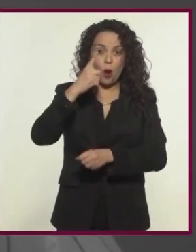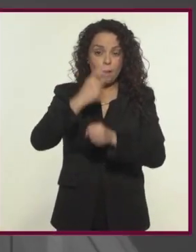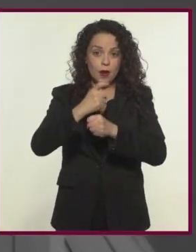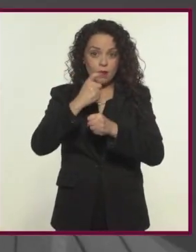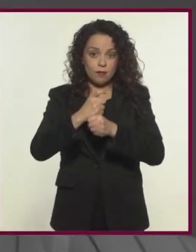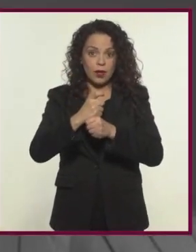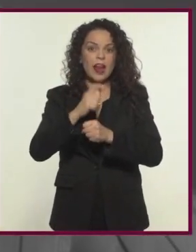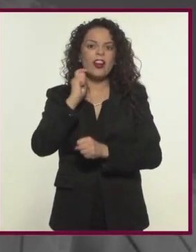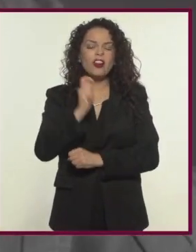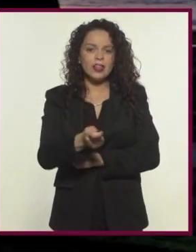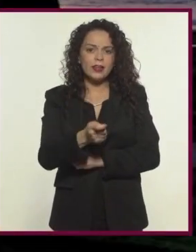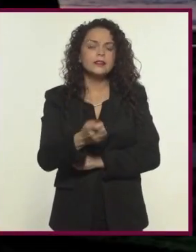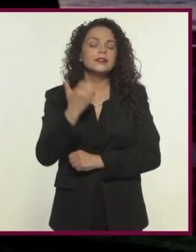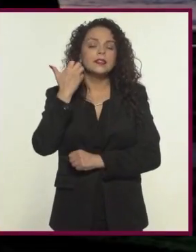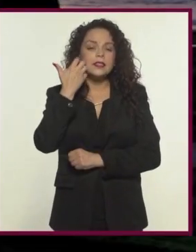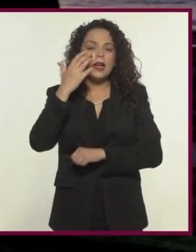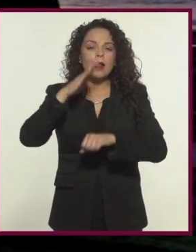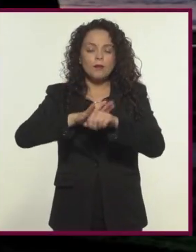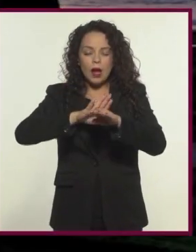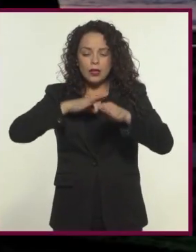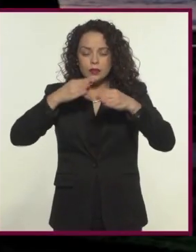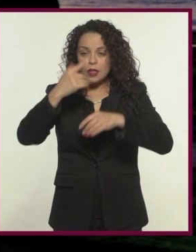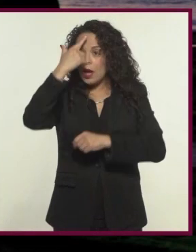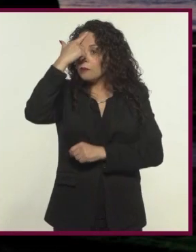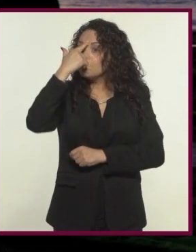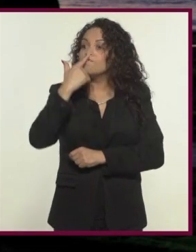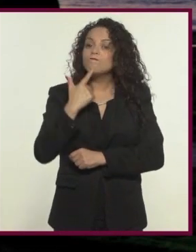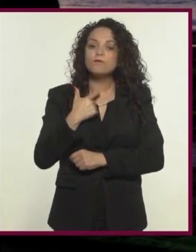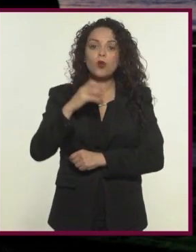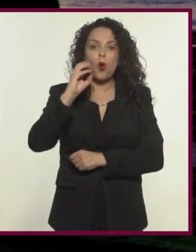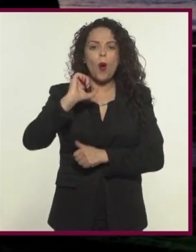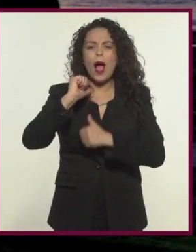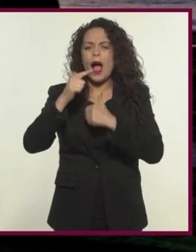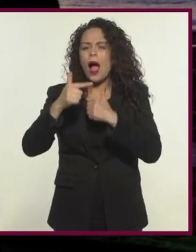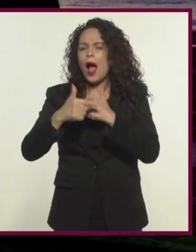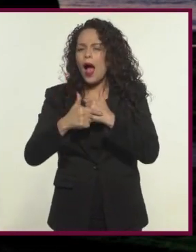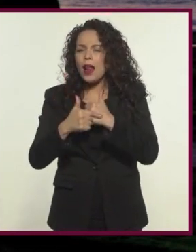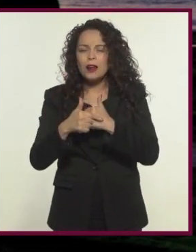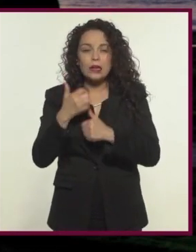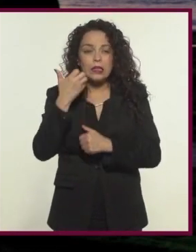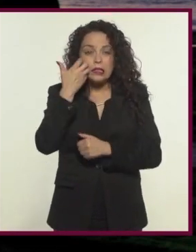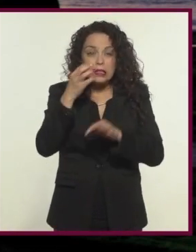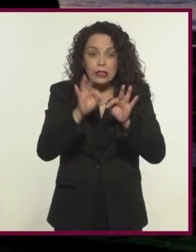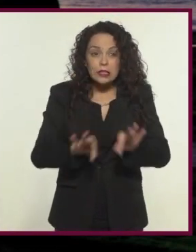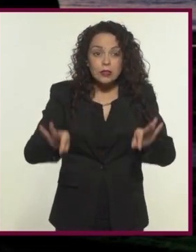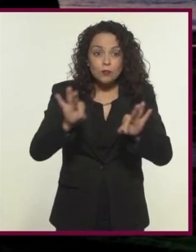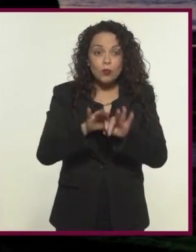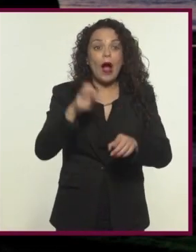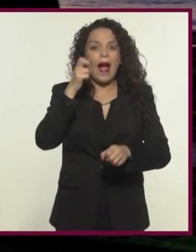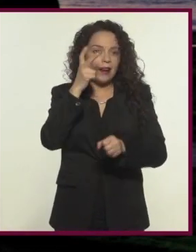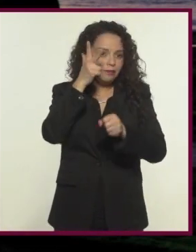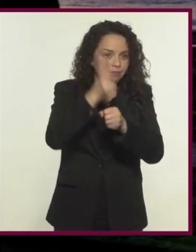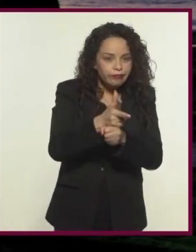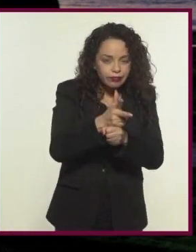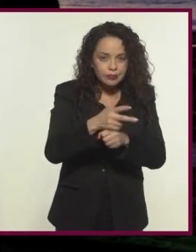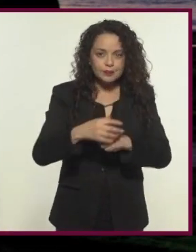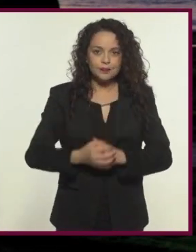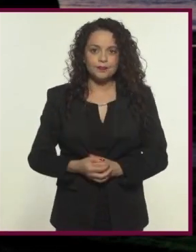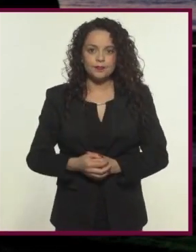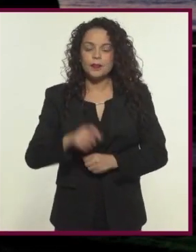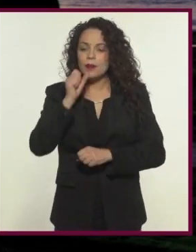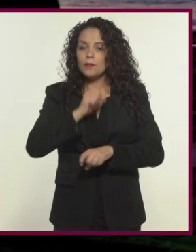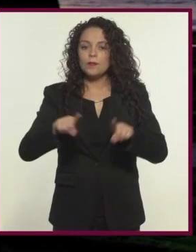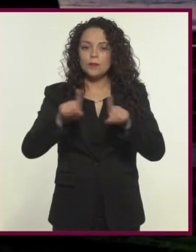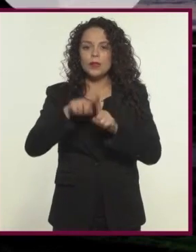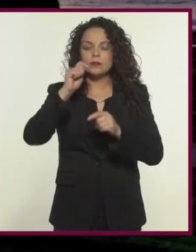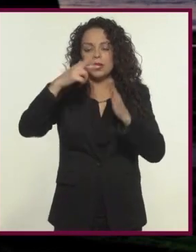un primer plano, es porque se requiere poner énfasis en los rostros o en algún detalle que tendrá importancia en la historia. Se habló